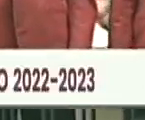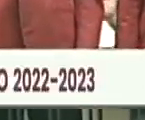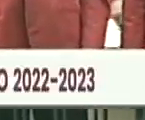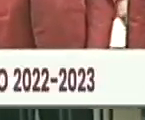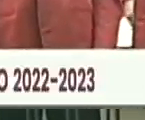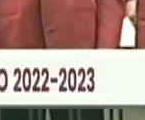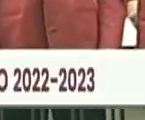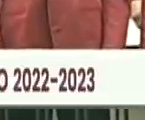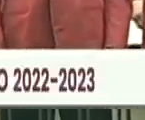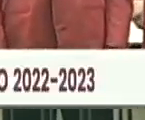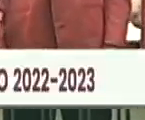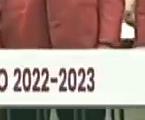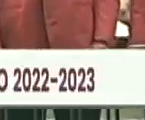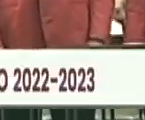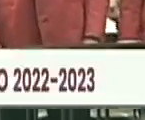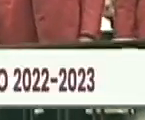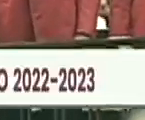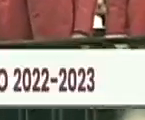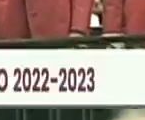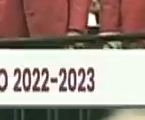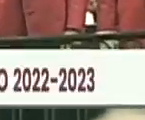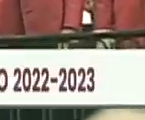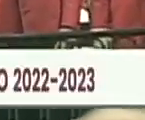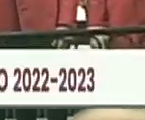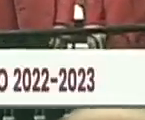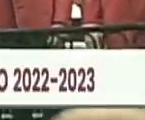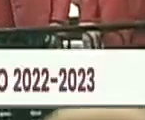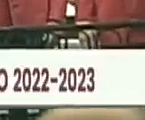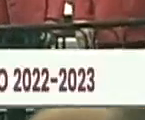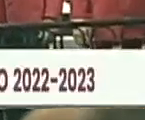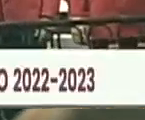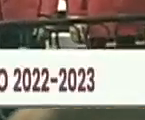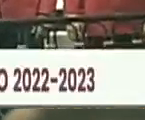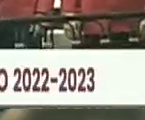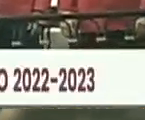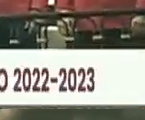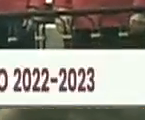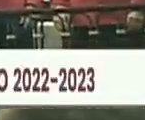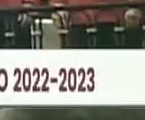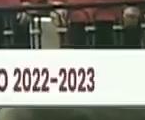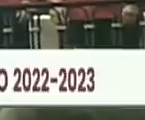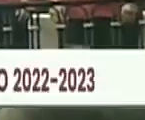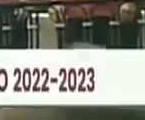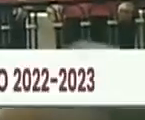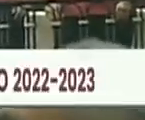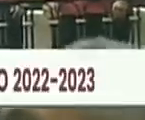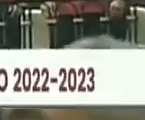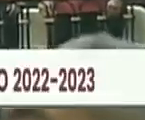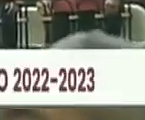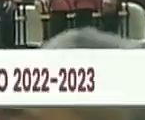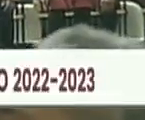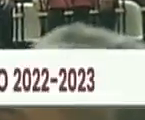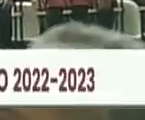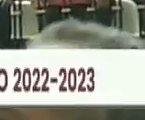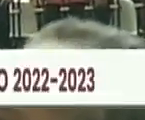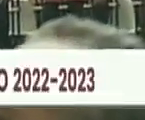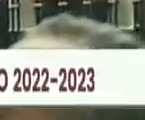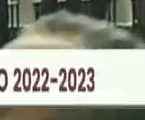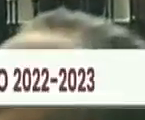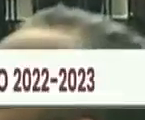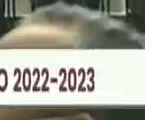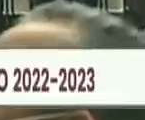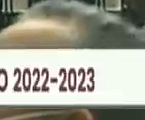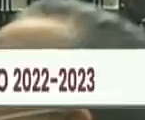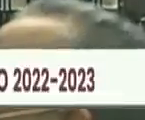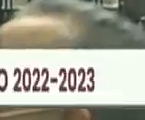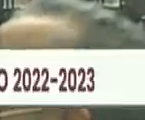Gloria al bravo pueblo que el yugo lanzó, la ley respetando, la virtud